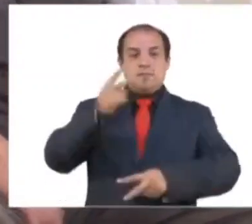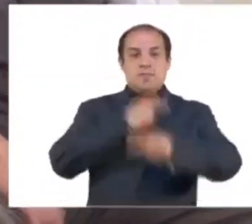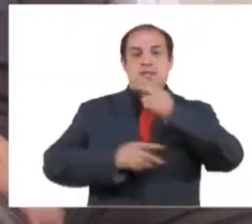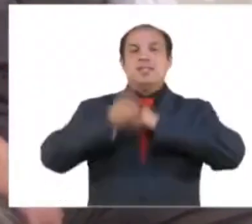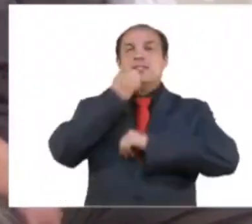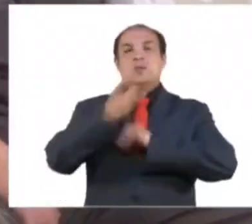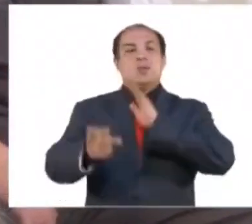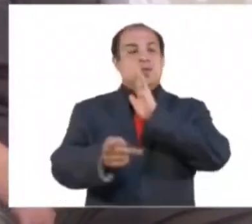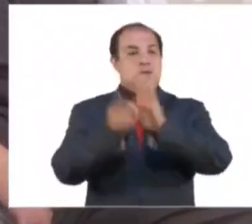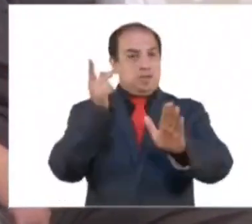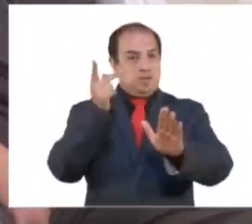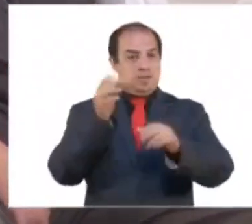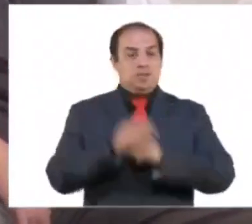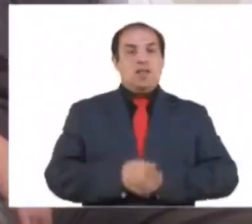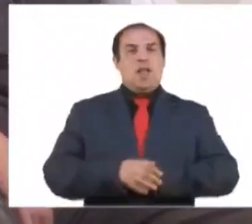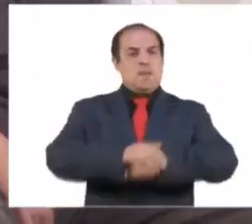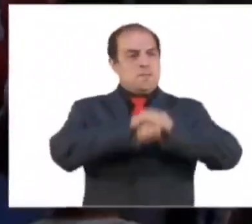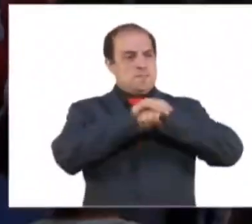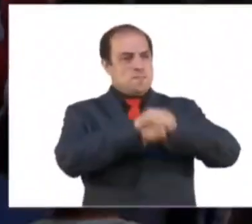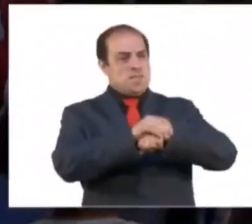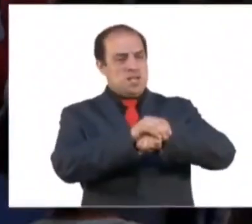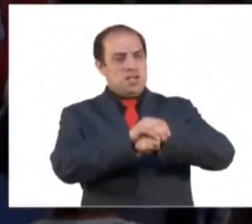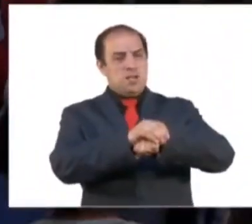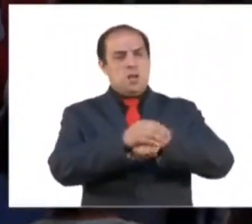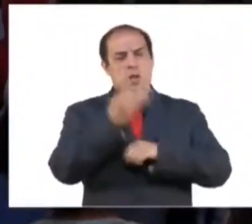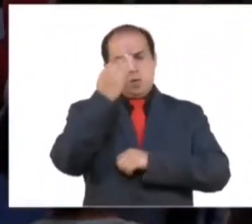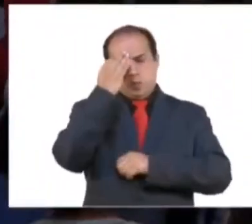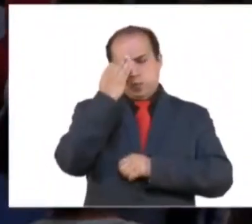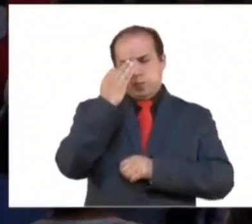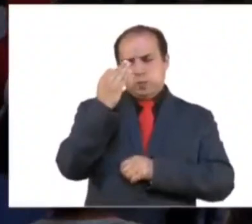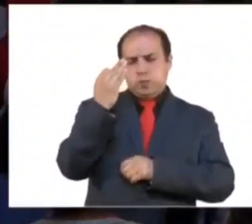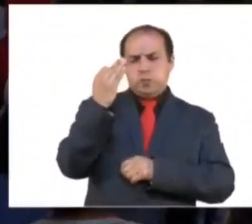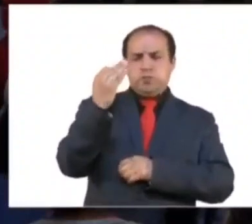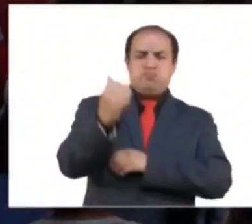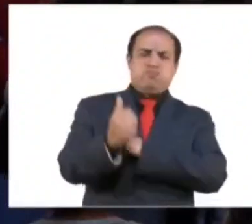bienvenidas nuevamente a mi amigo